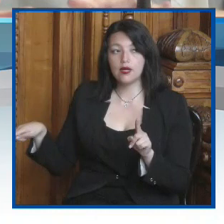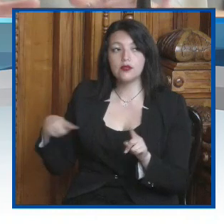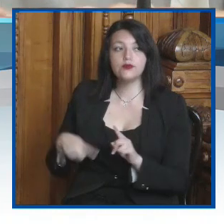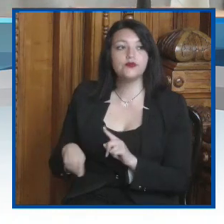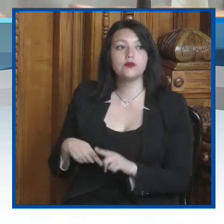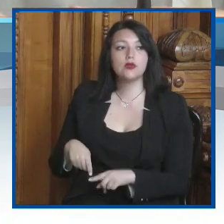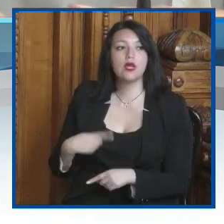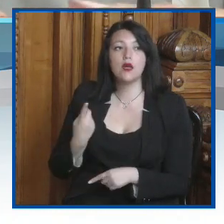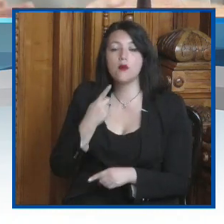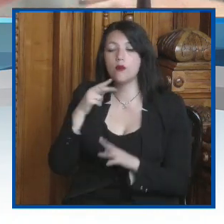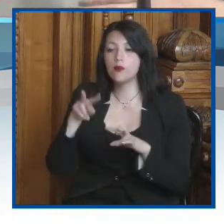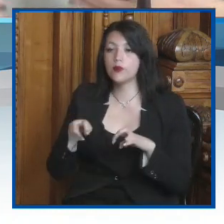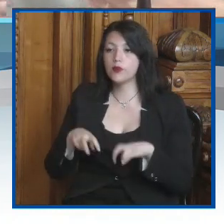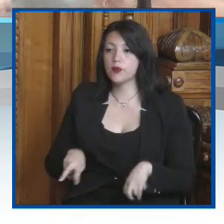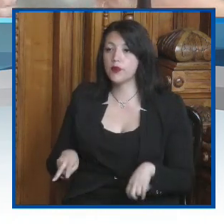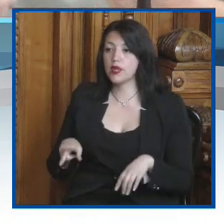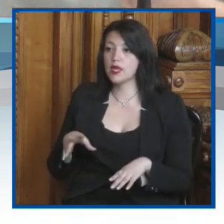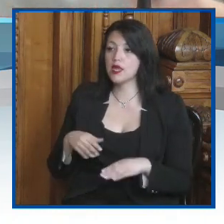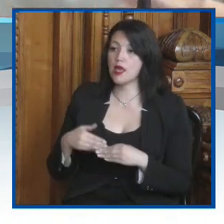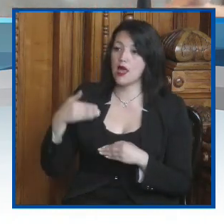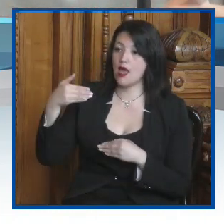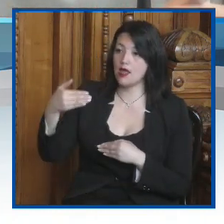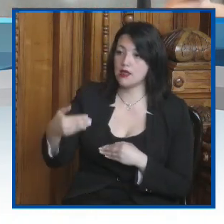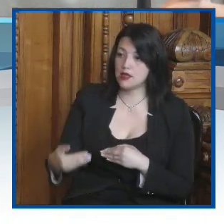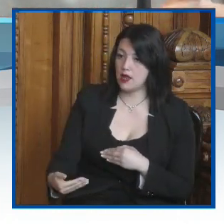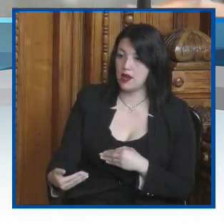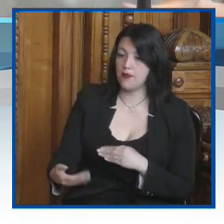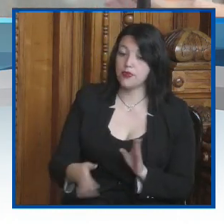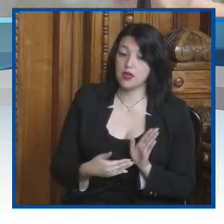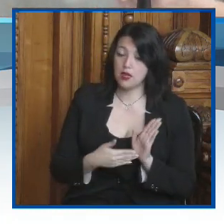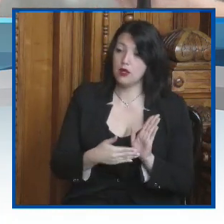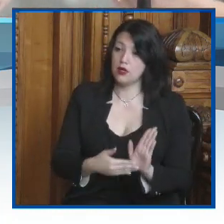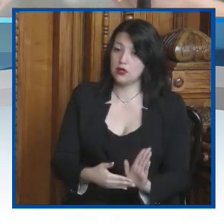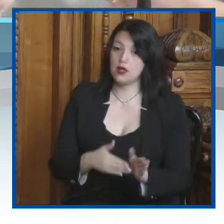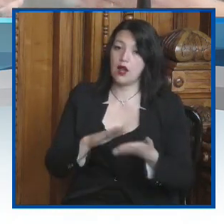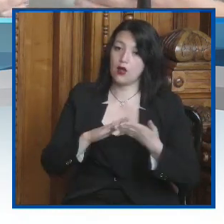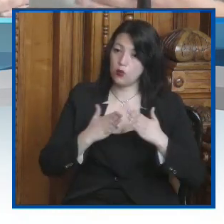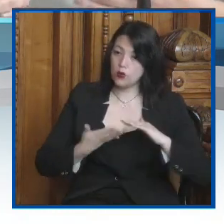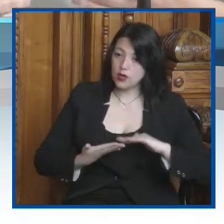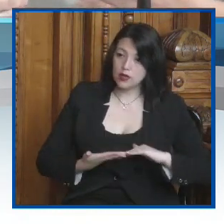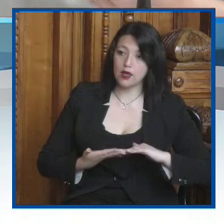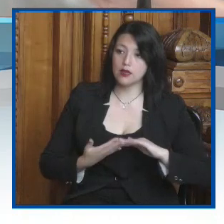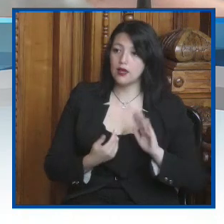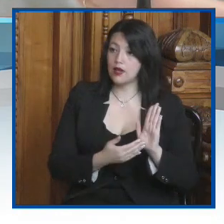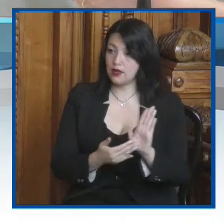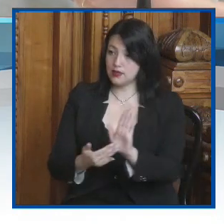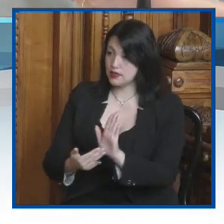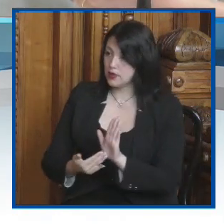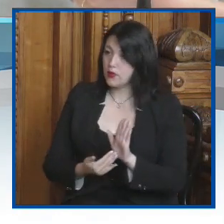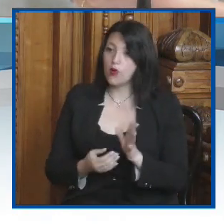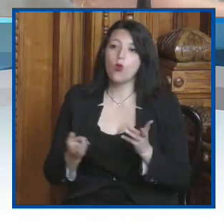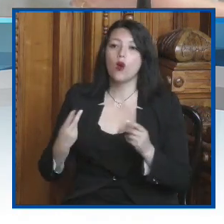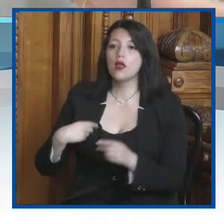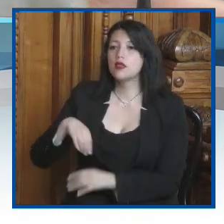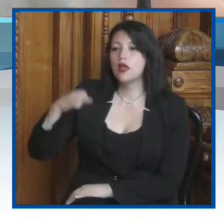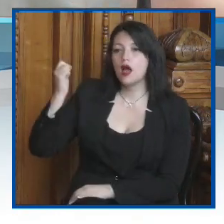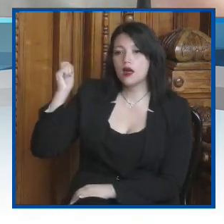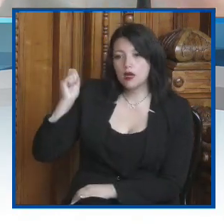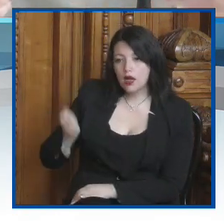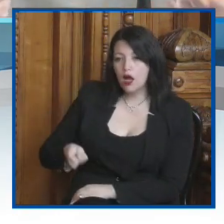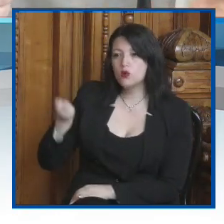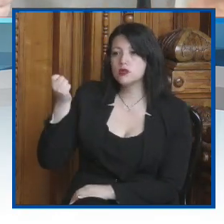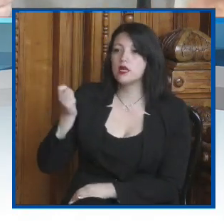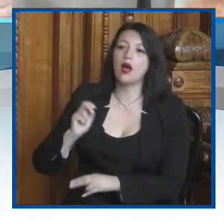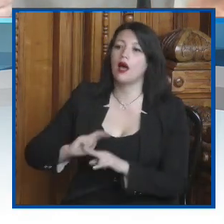de gestión interna. Si bien rendimos cuenta a la comunidad de cuántas causas